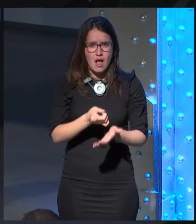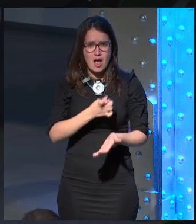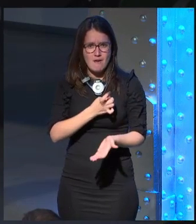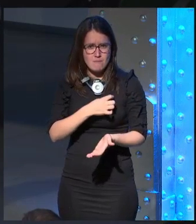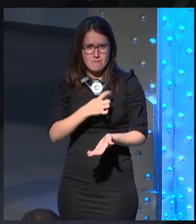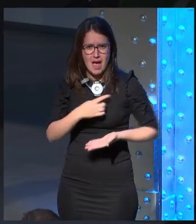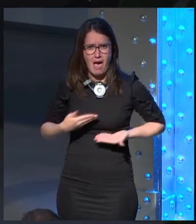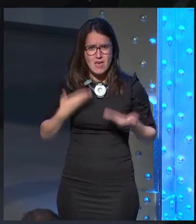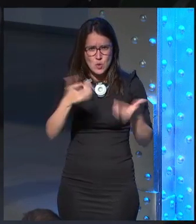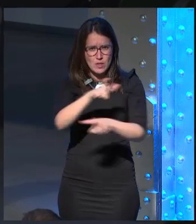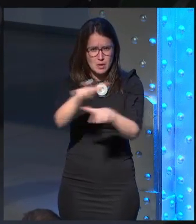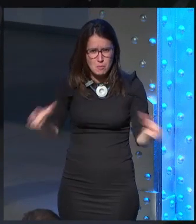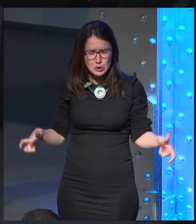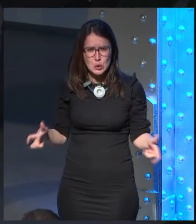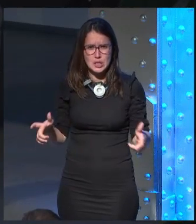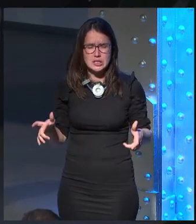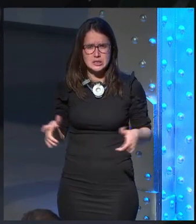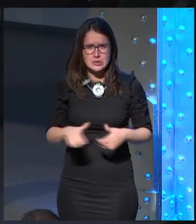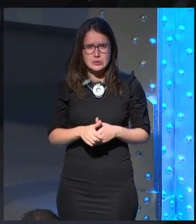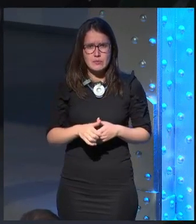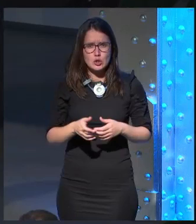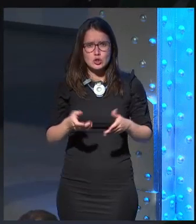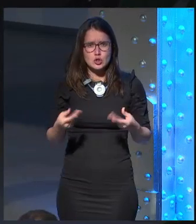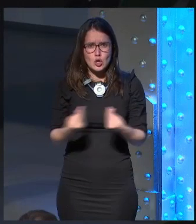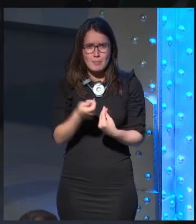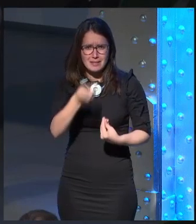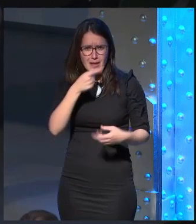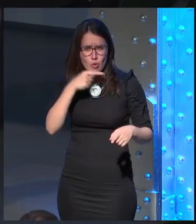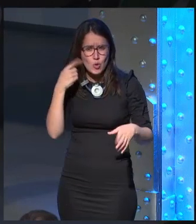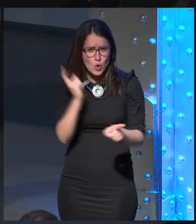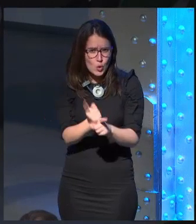cardíaco a la gente, tenemos analgésicos,